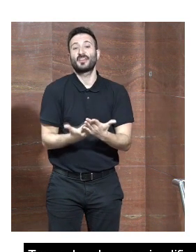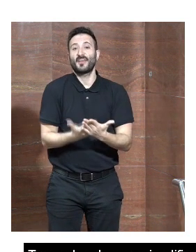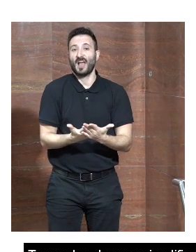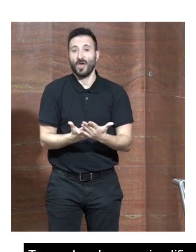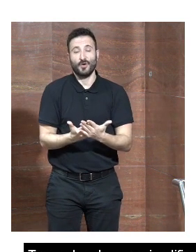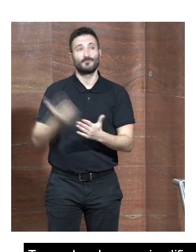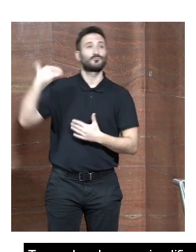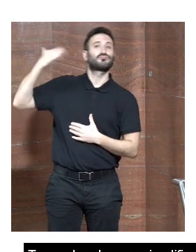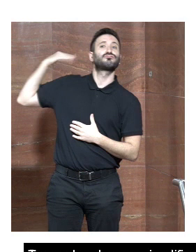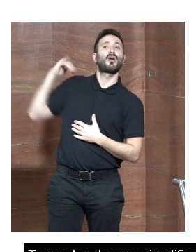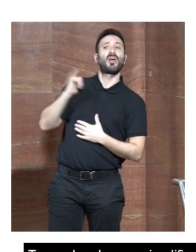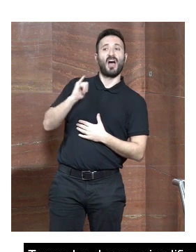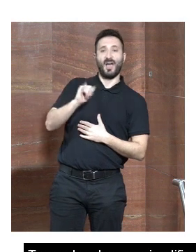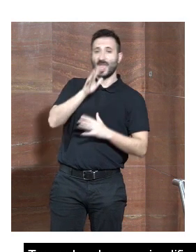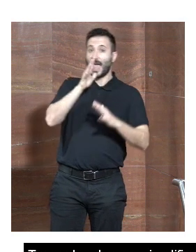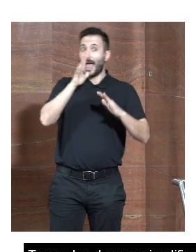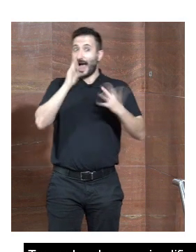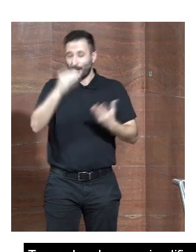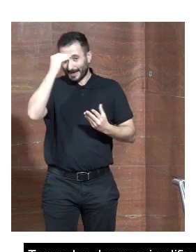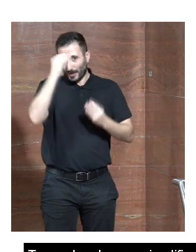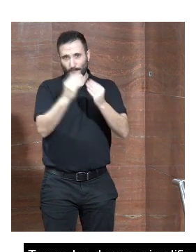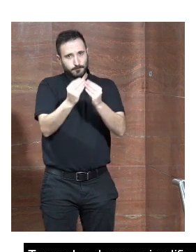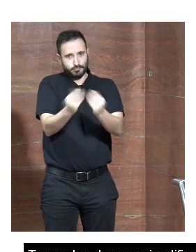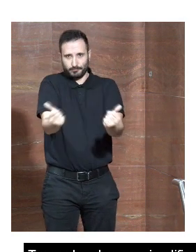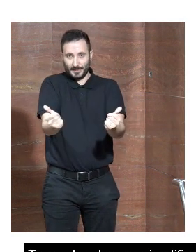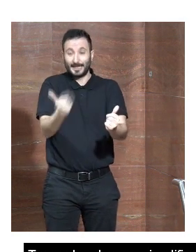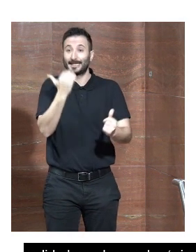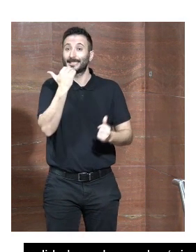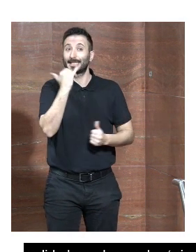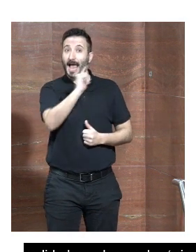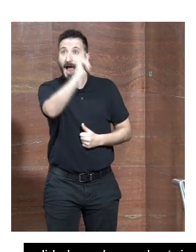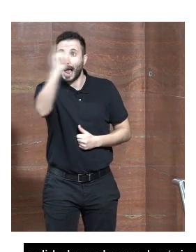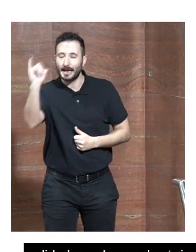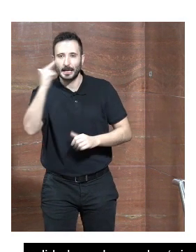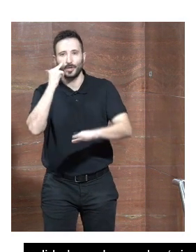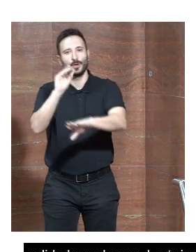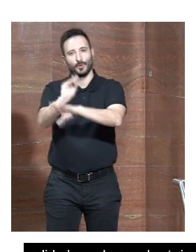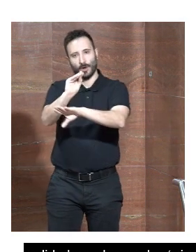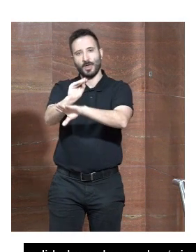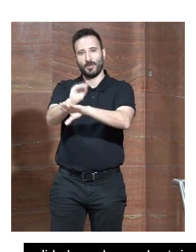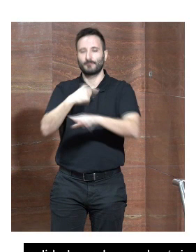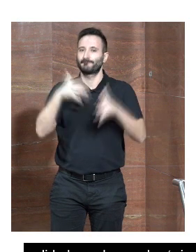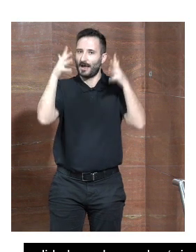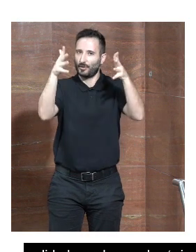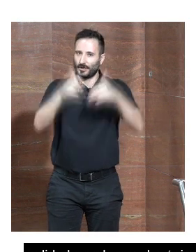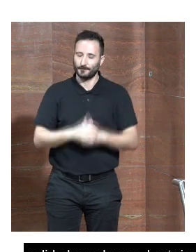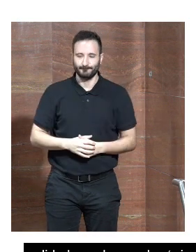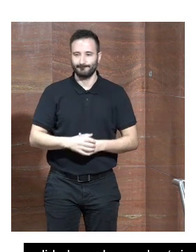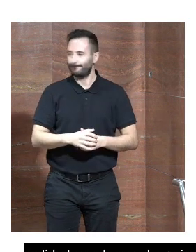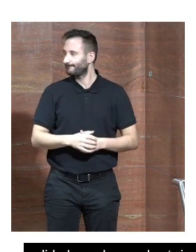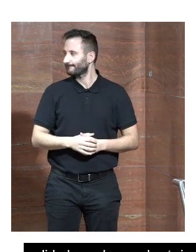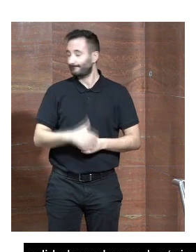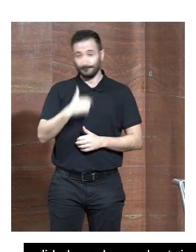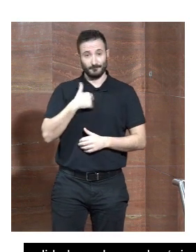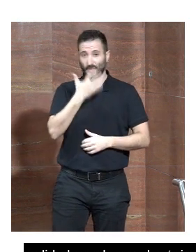pues había antes, pero ahora ya no sé, creo que no. Y si las hay que tener precaución. Yo recomiendo eso. Sí, yo no la